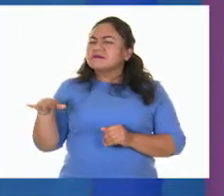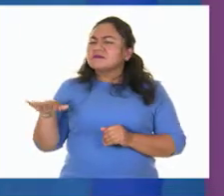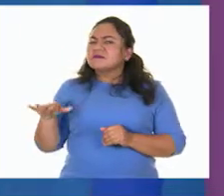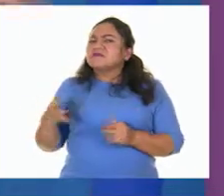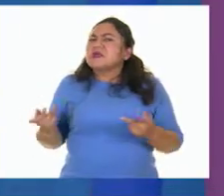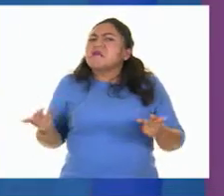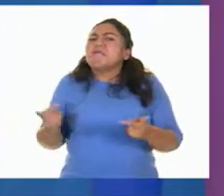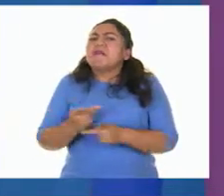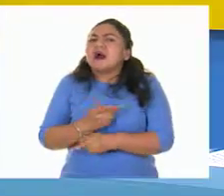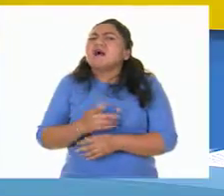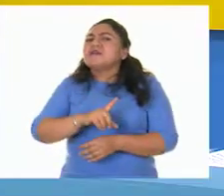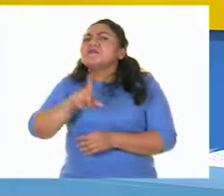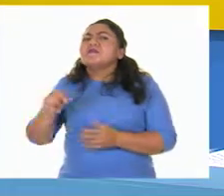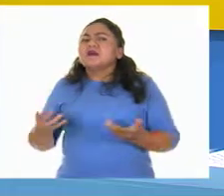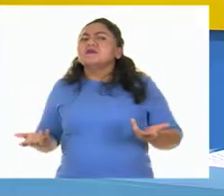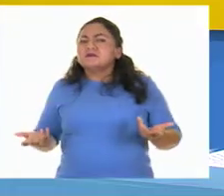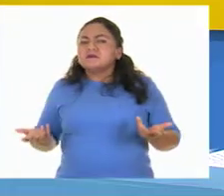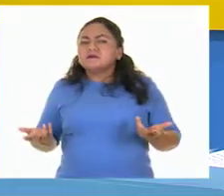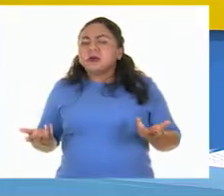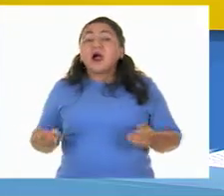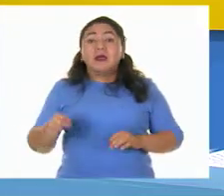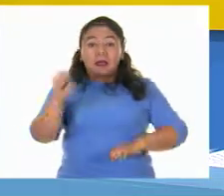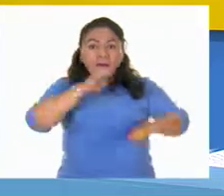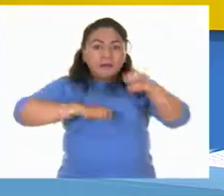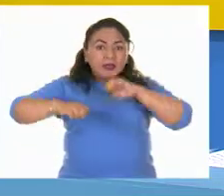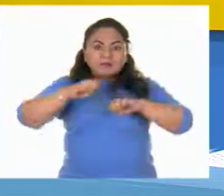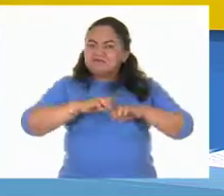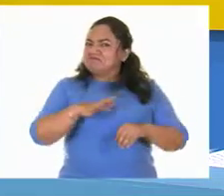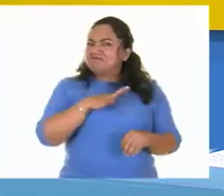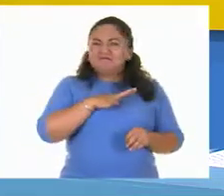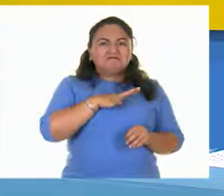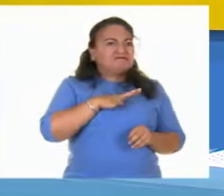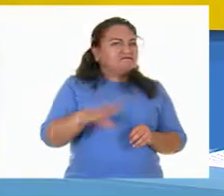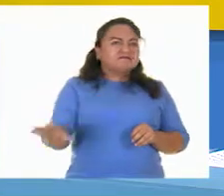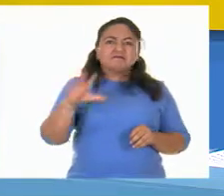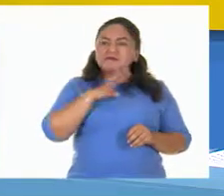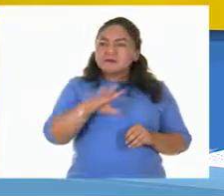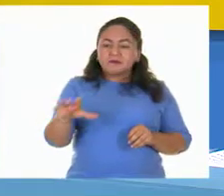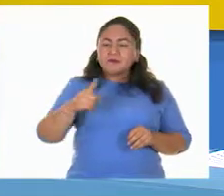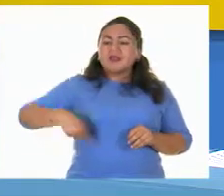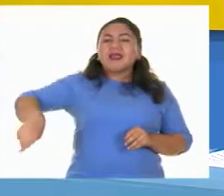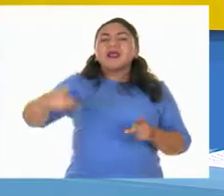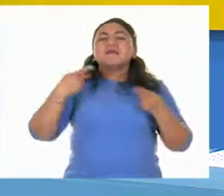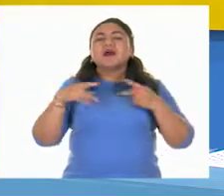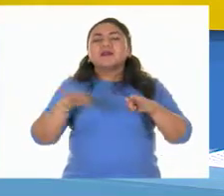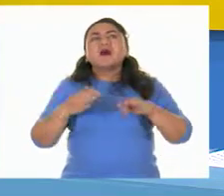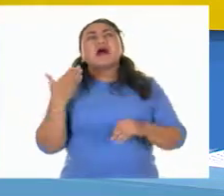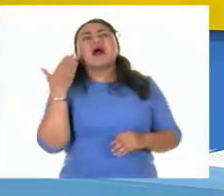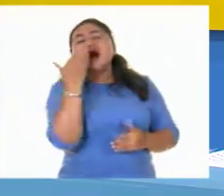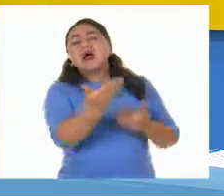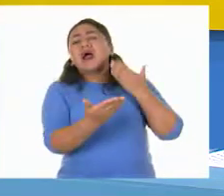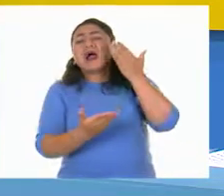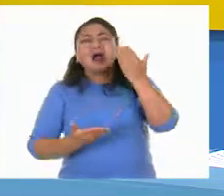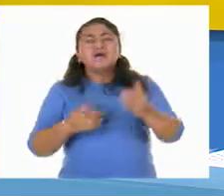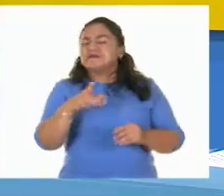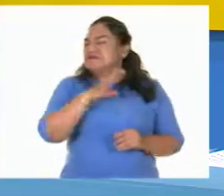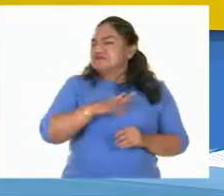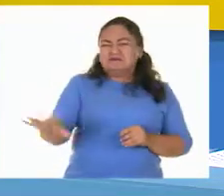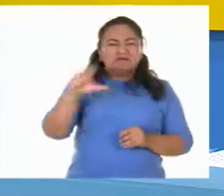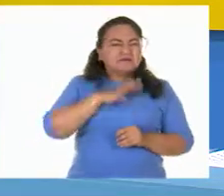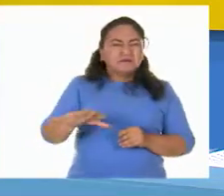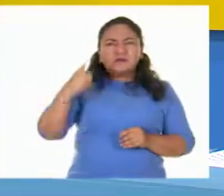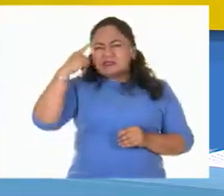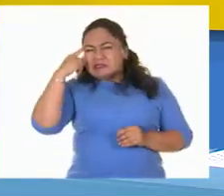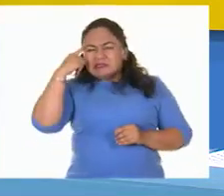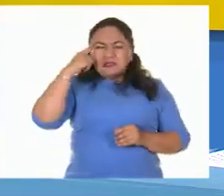qué pasó después? Las empresas se negaron a ceder a las demandas de los trabajadores y buscaron todas las formas